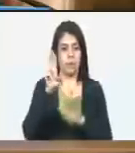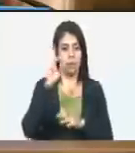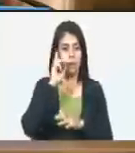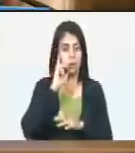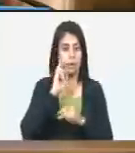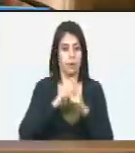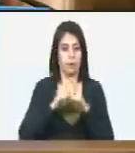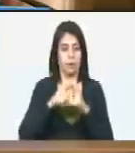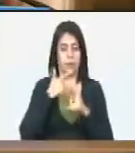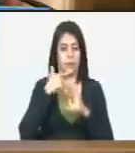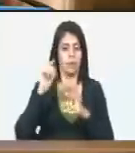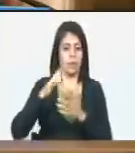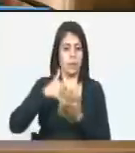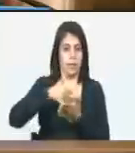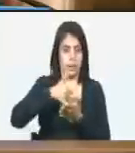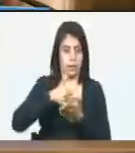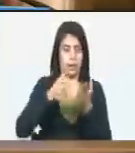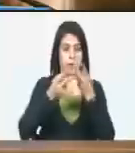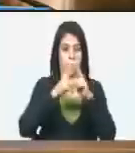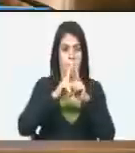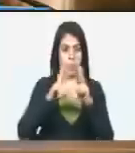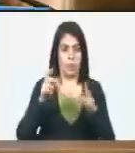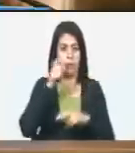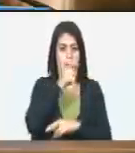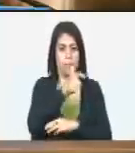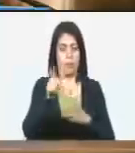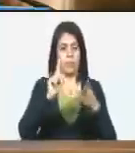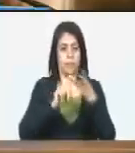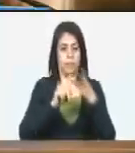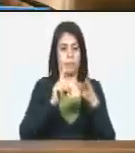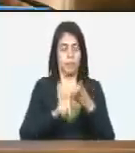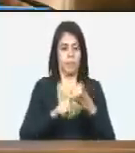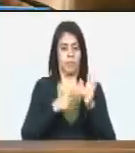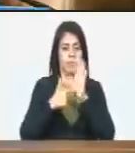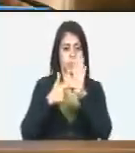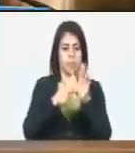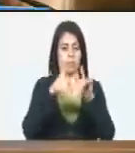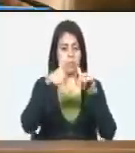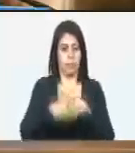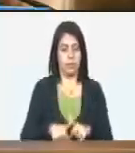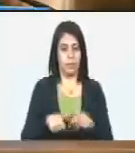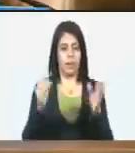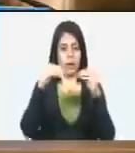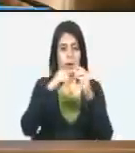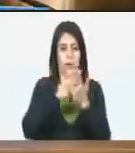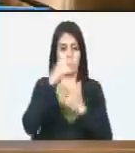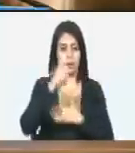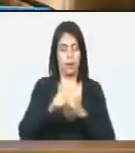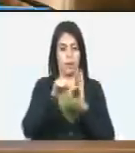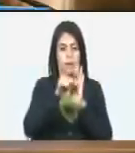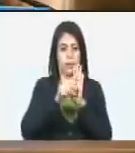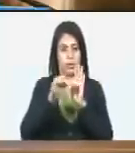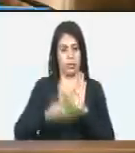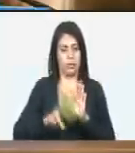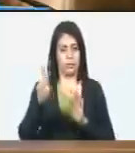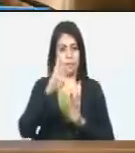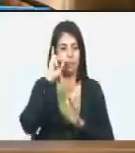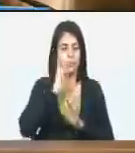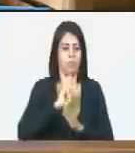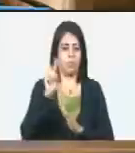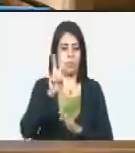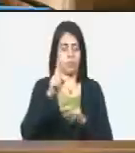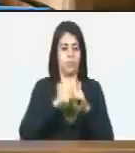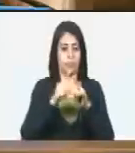quebrantar la paz del pueblo. Tercero, publicar el presente acuerdo en la Gaceta Oficial de la República Bolivariana de Venezuela y